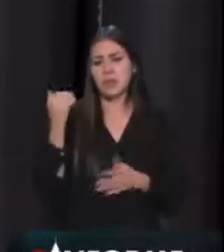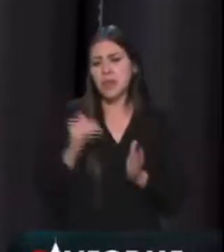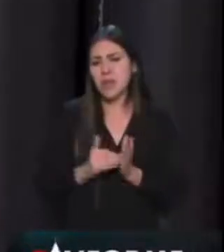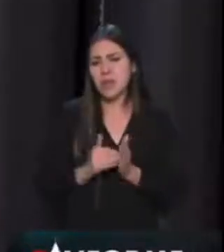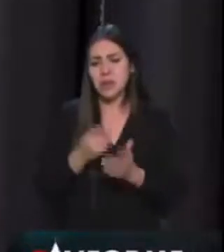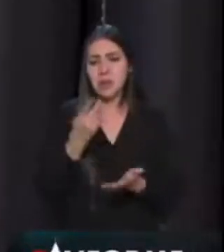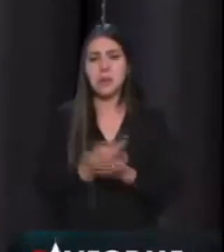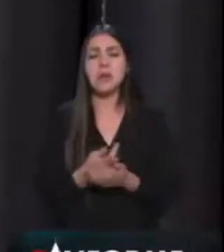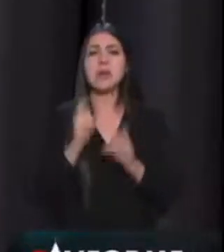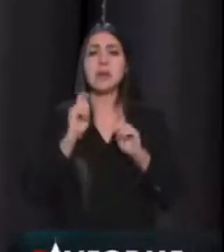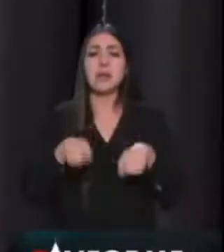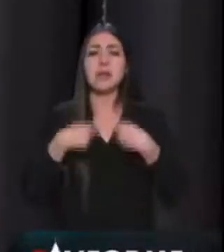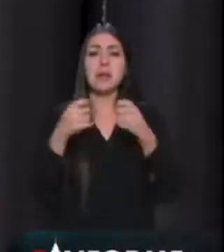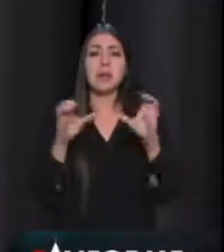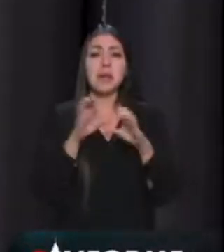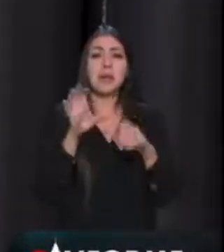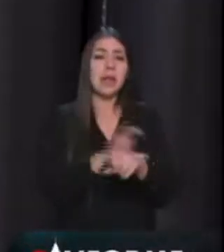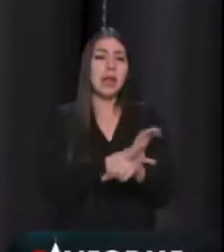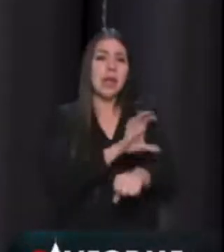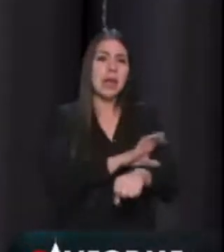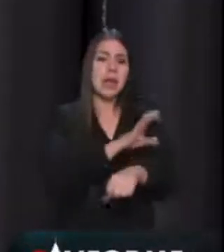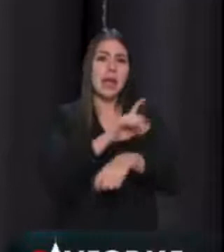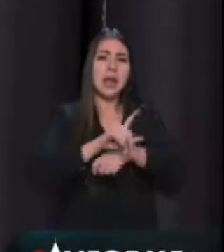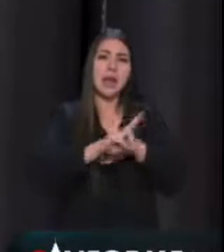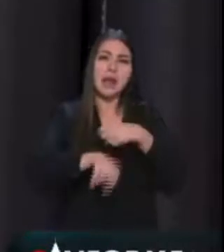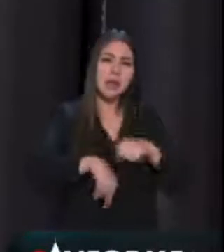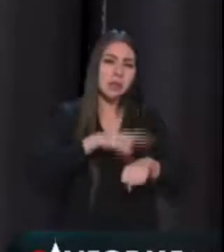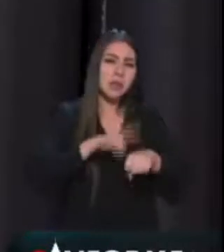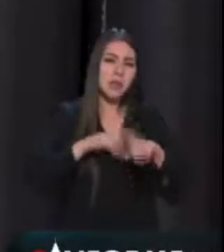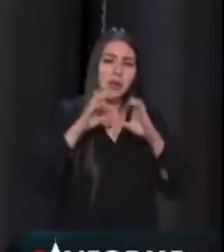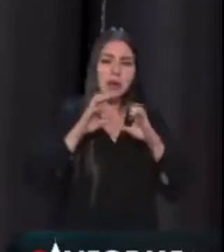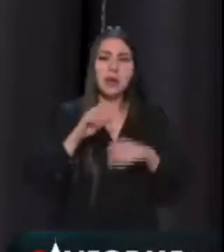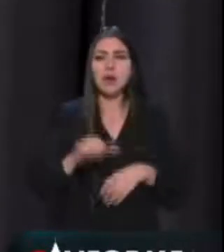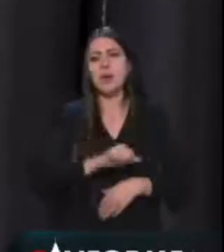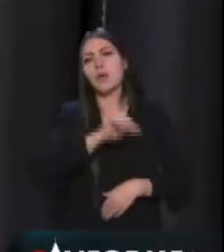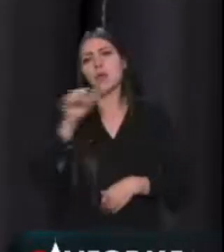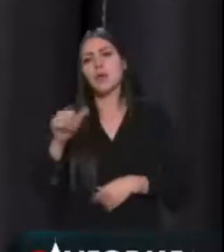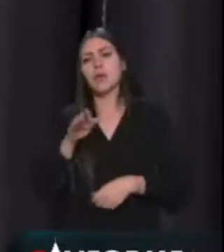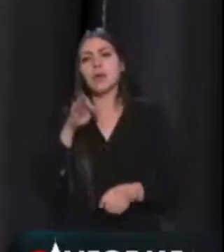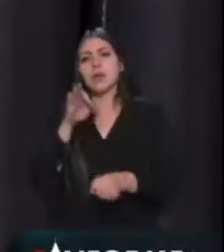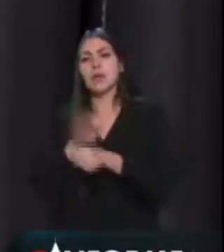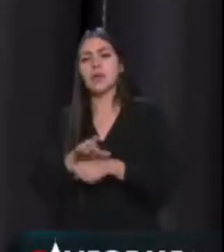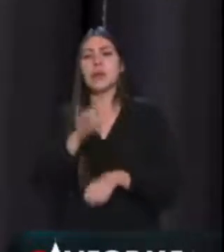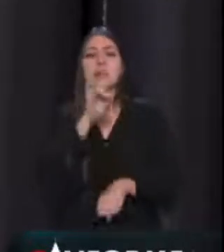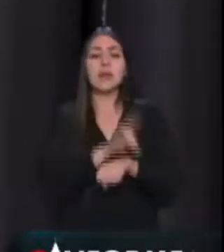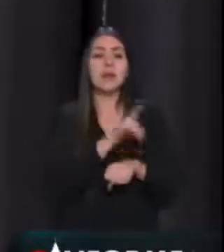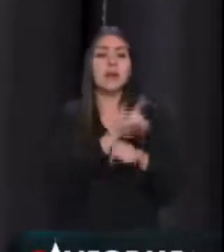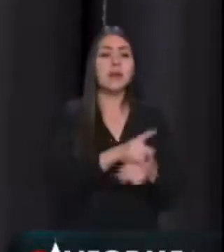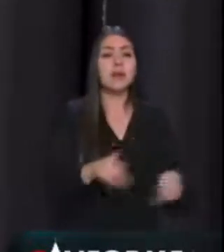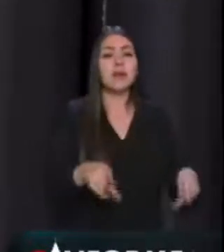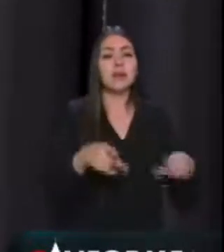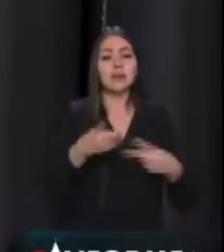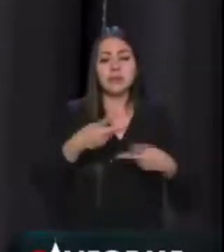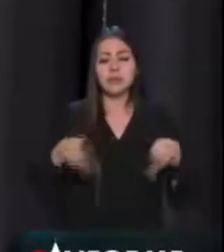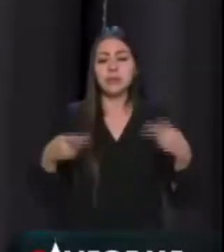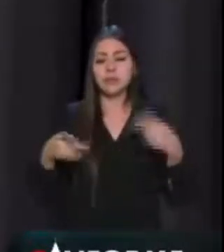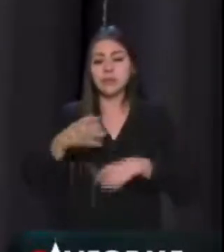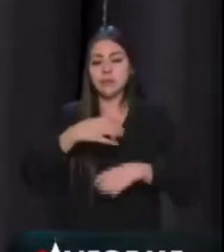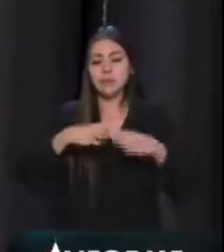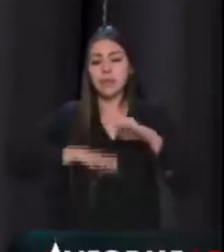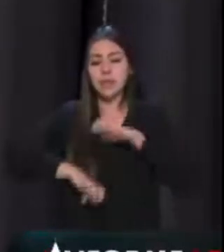certificados de energía limpia, el respaldo de las renovables, la simulación en los autoabastos y el diseño de